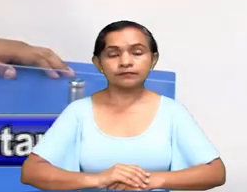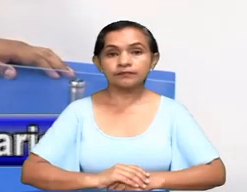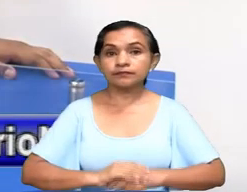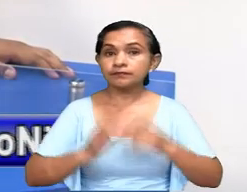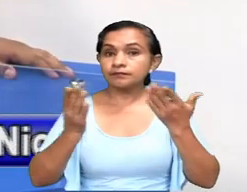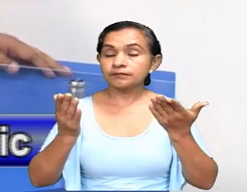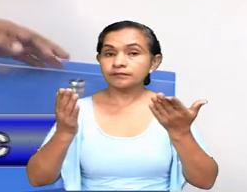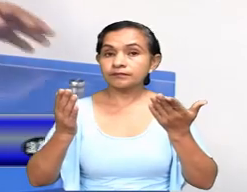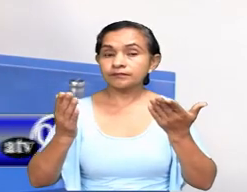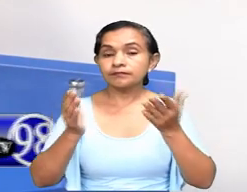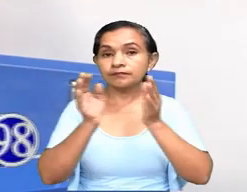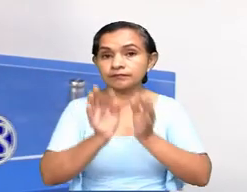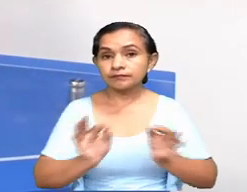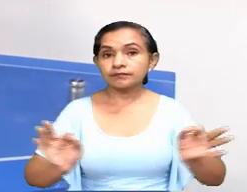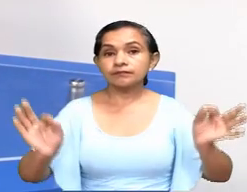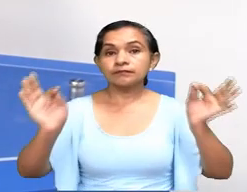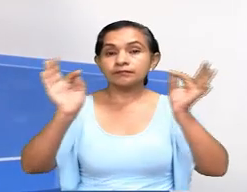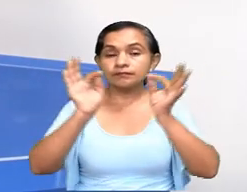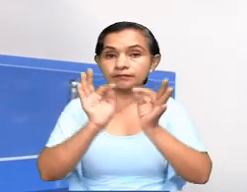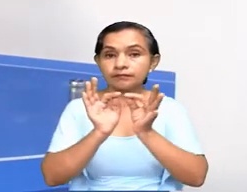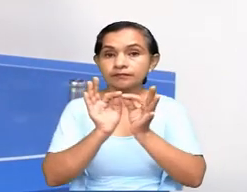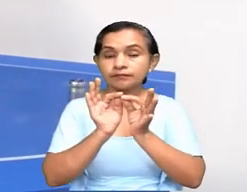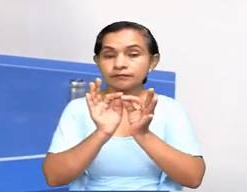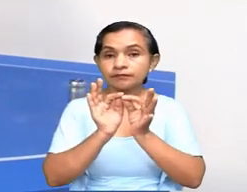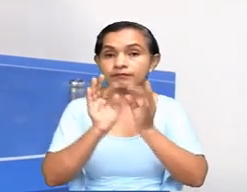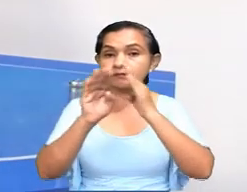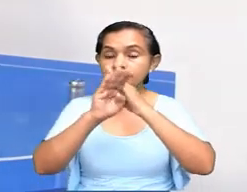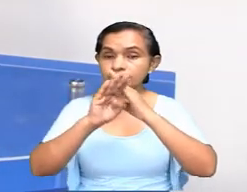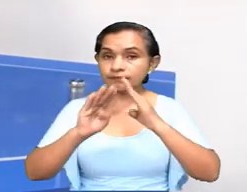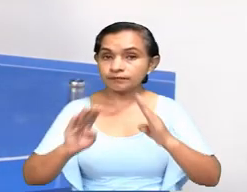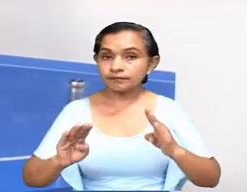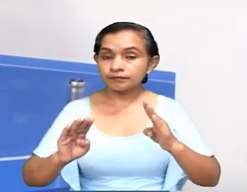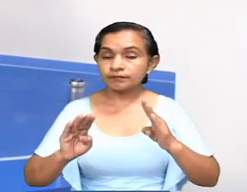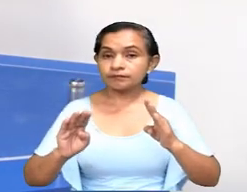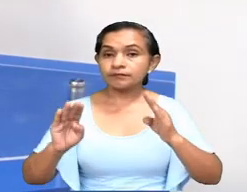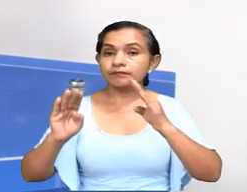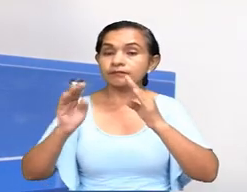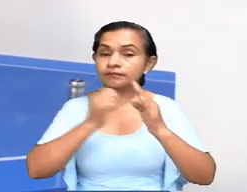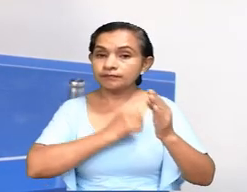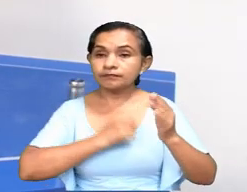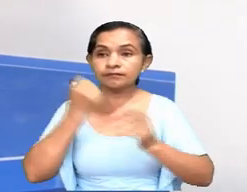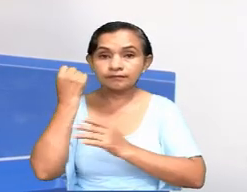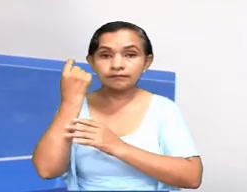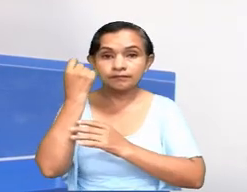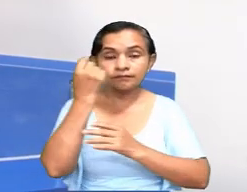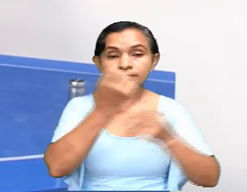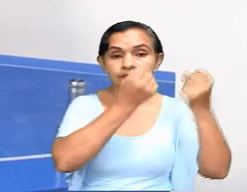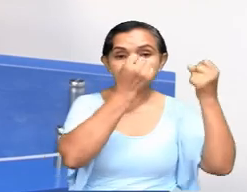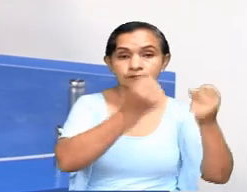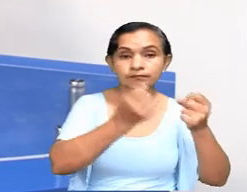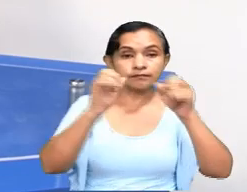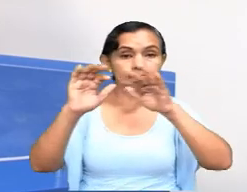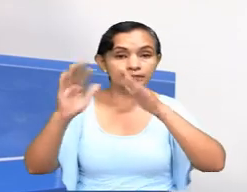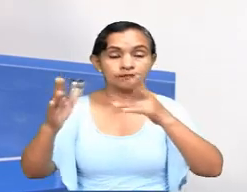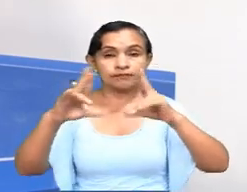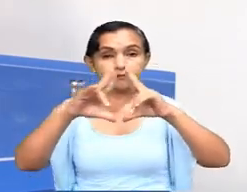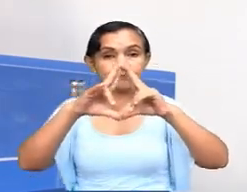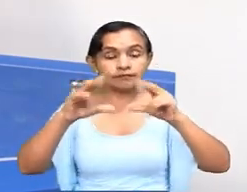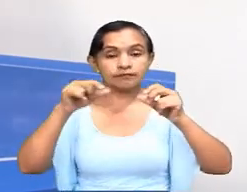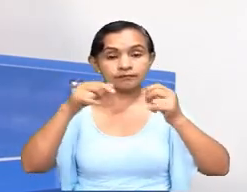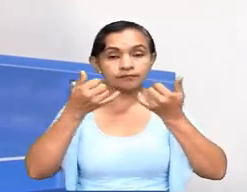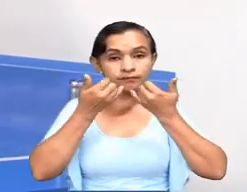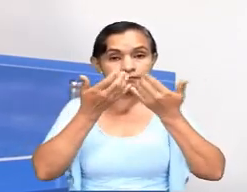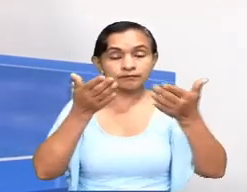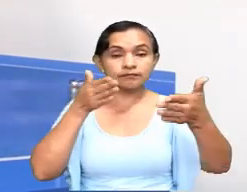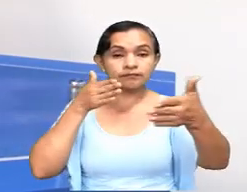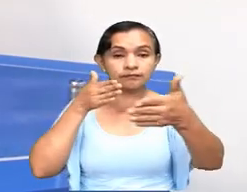Sin duda alguna, importante proceso de la paz, un proceso de reconciliación y entendimiento entre las y los nicaragüenses. Con este informe tenemos